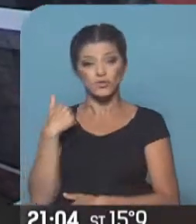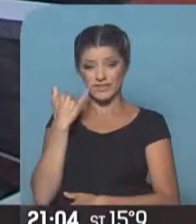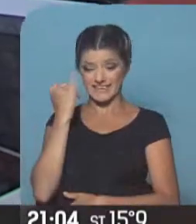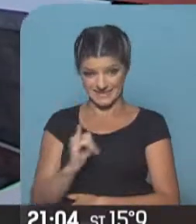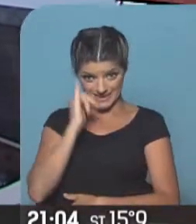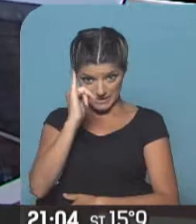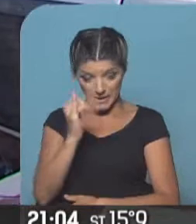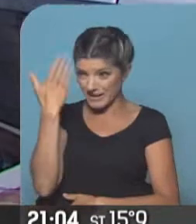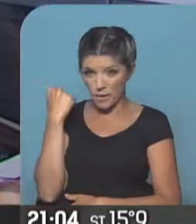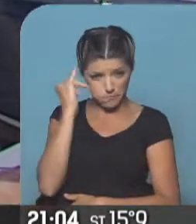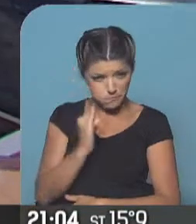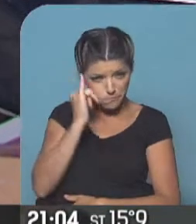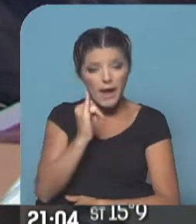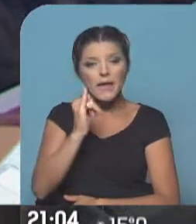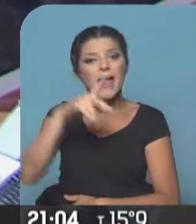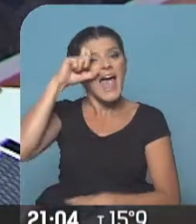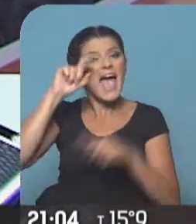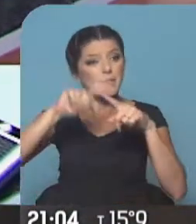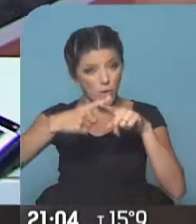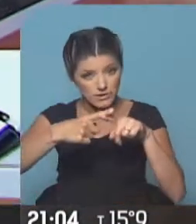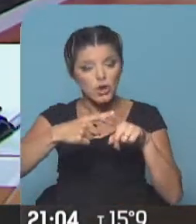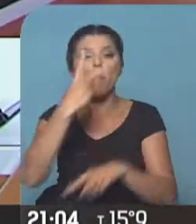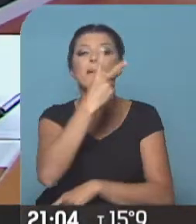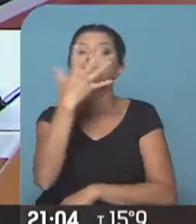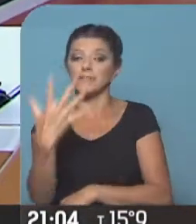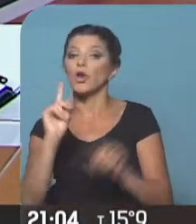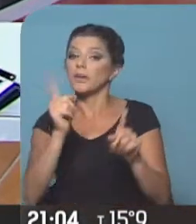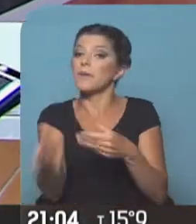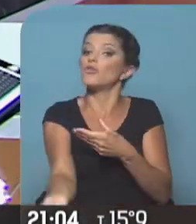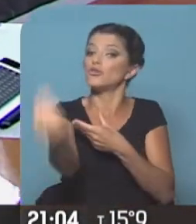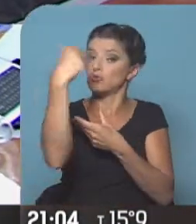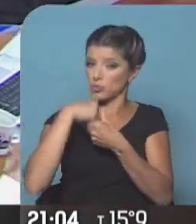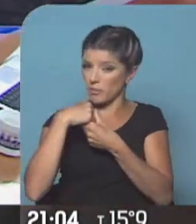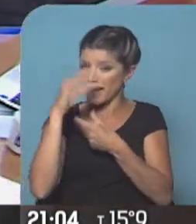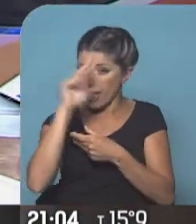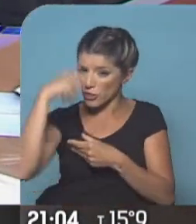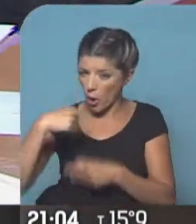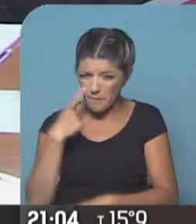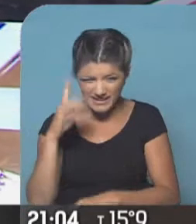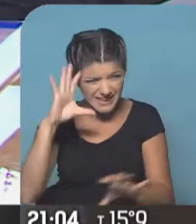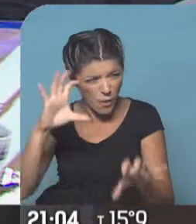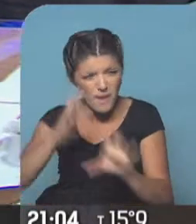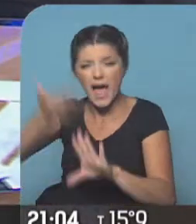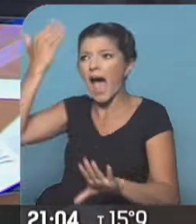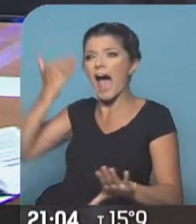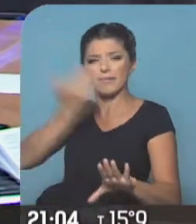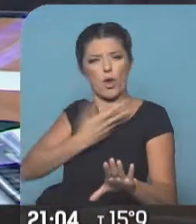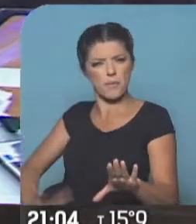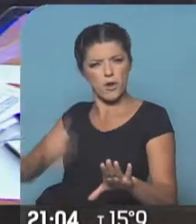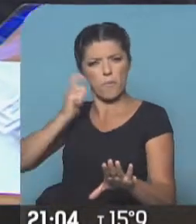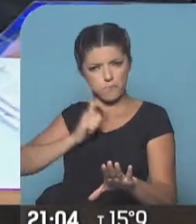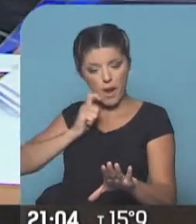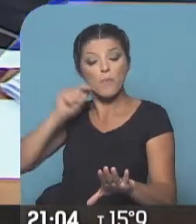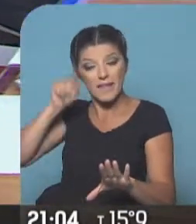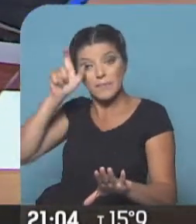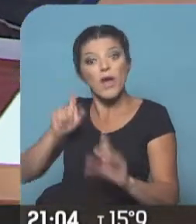exfuncionarios, hay que incluir a Roberto Dromi. Dromi, ¿se acuerdan? Del menemismo. Bueno, también era asesor de Debido y por